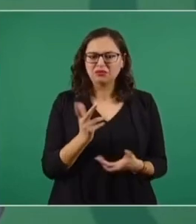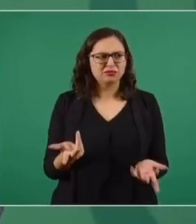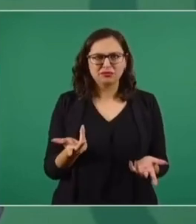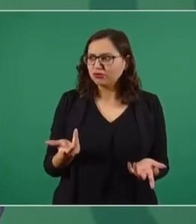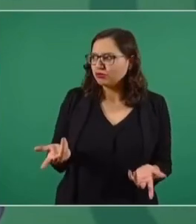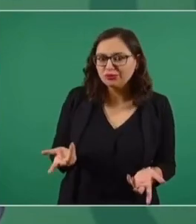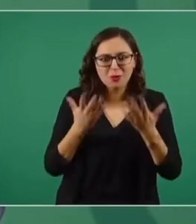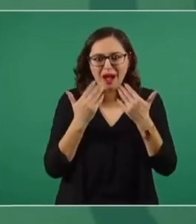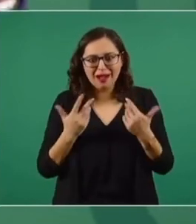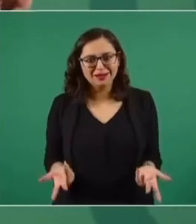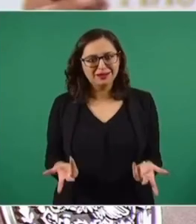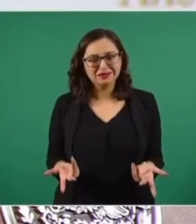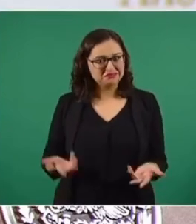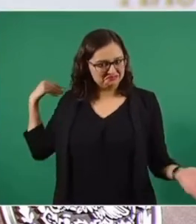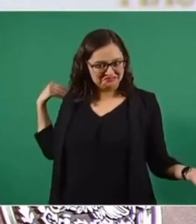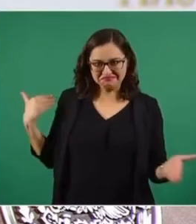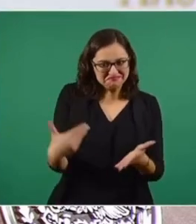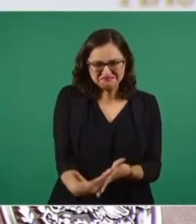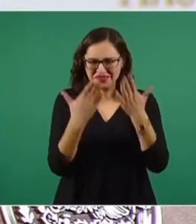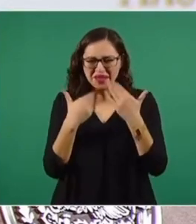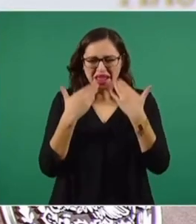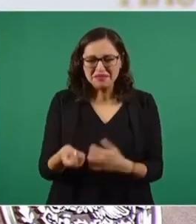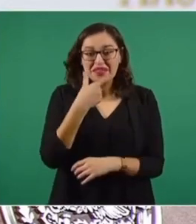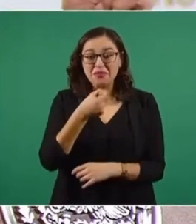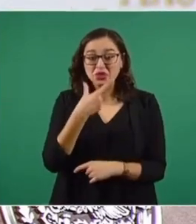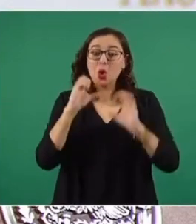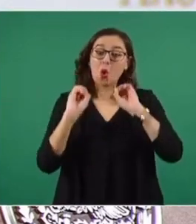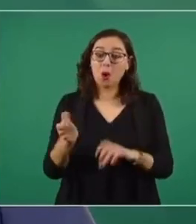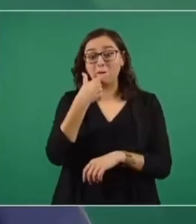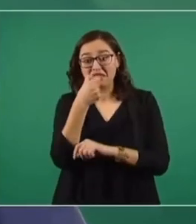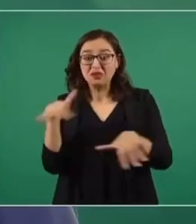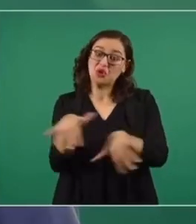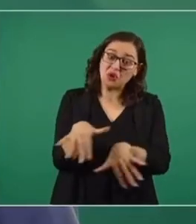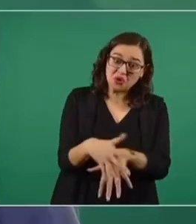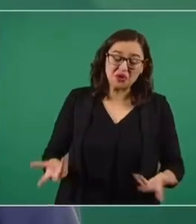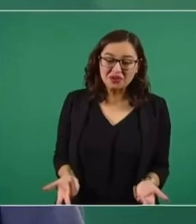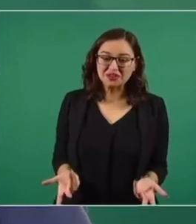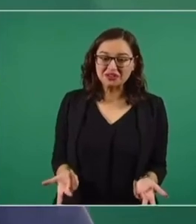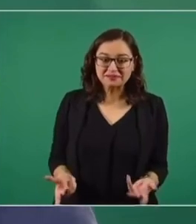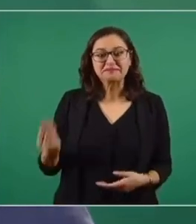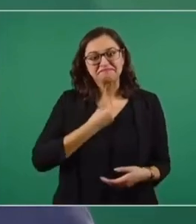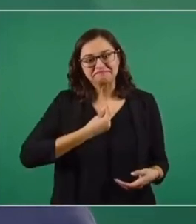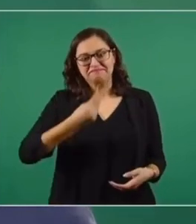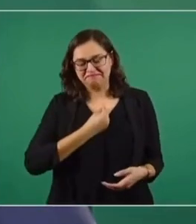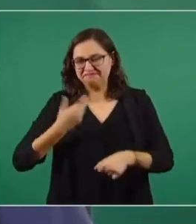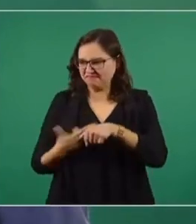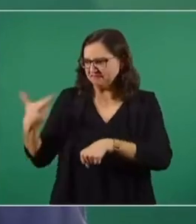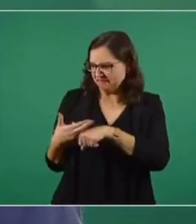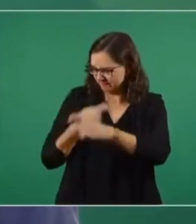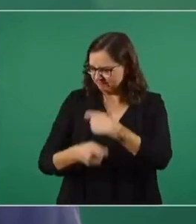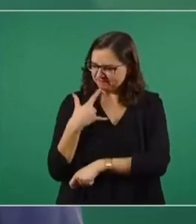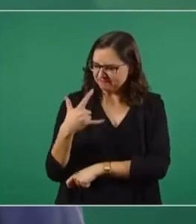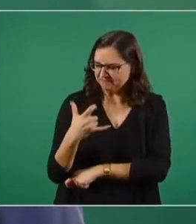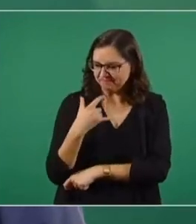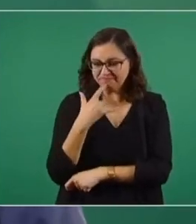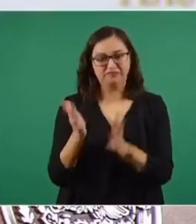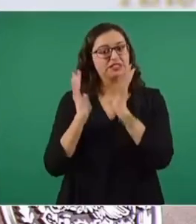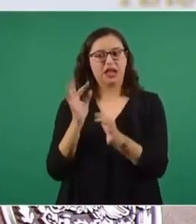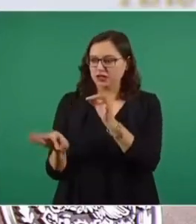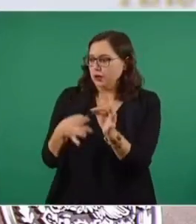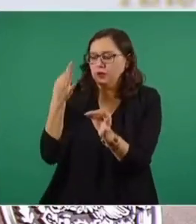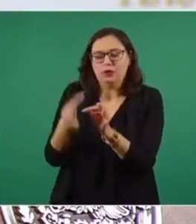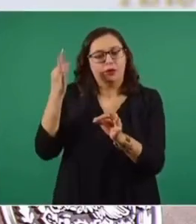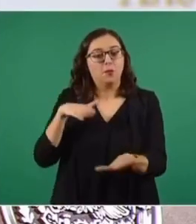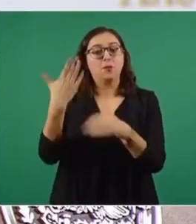medicamentos, una mafia, y los aguantamos. Y ya vamos a informar la semana próxima y